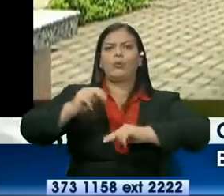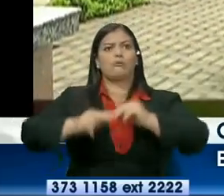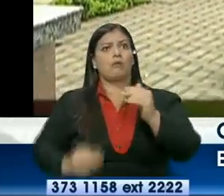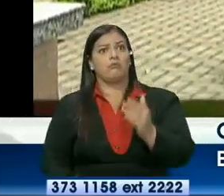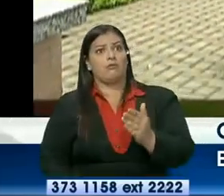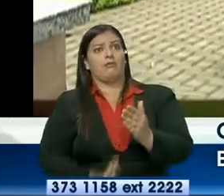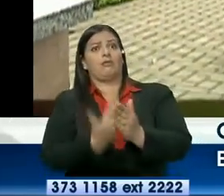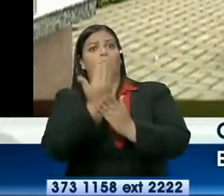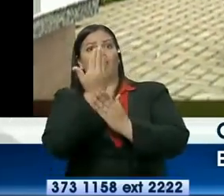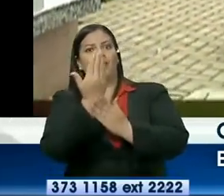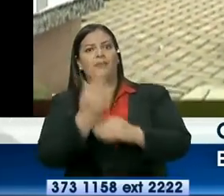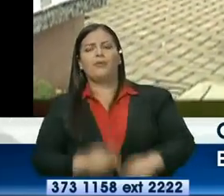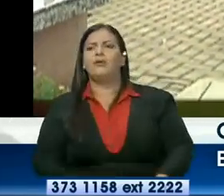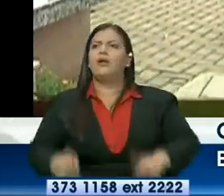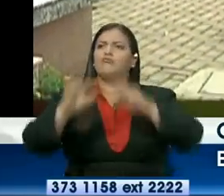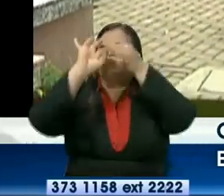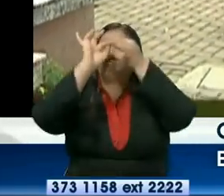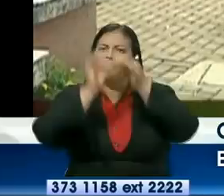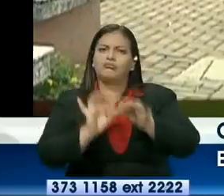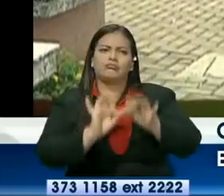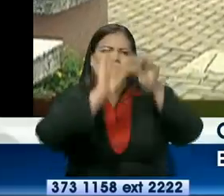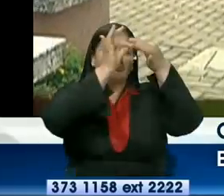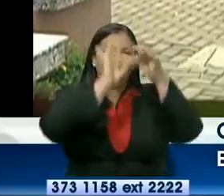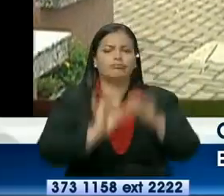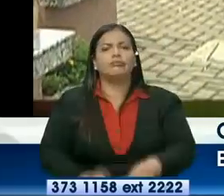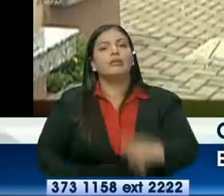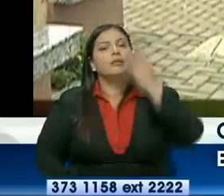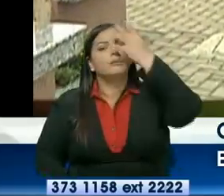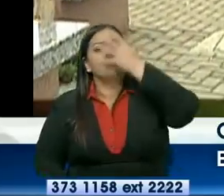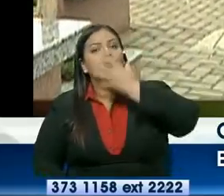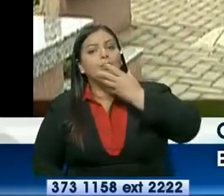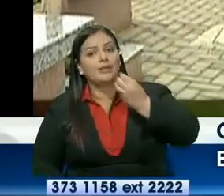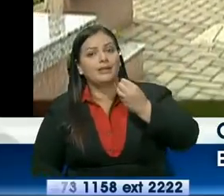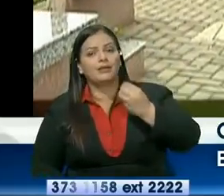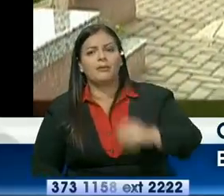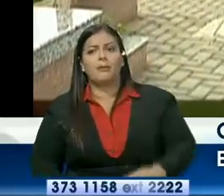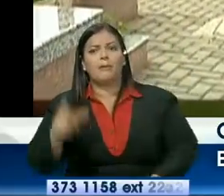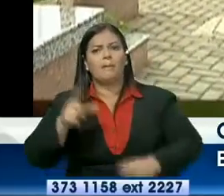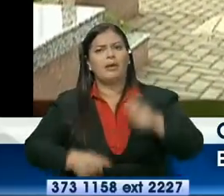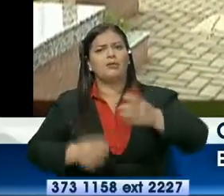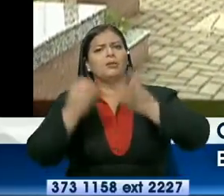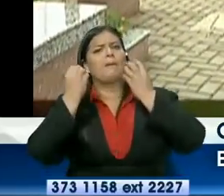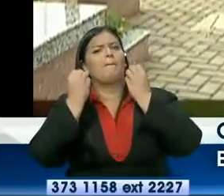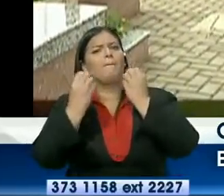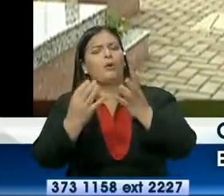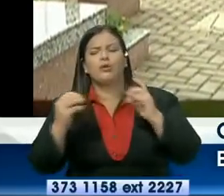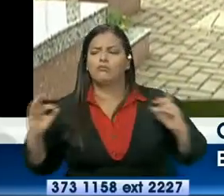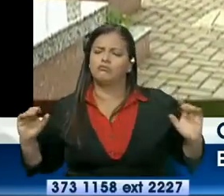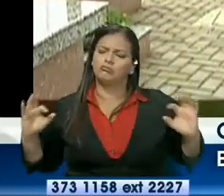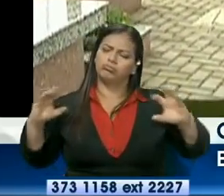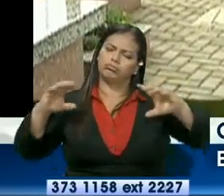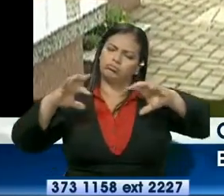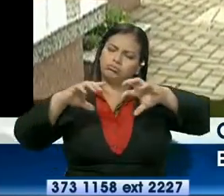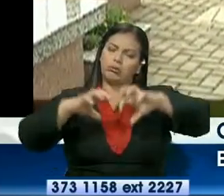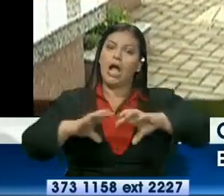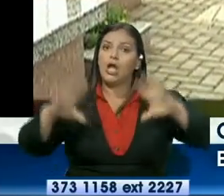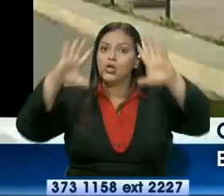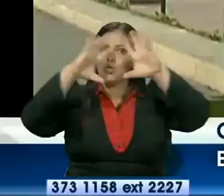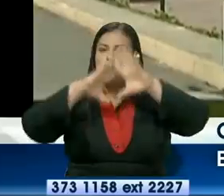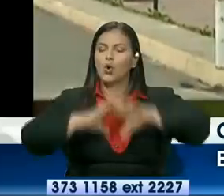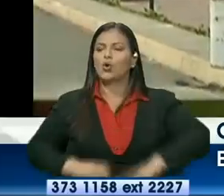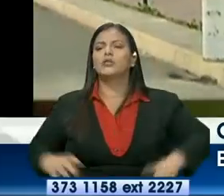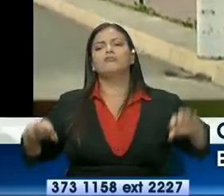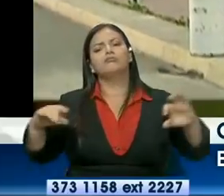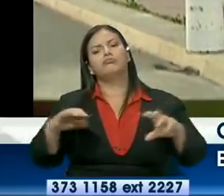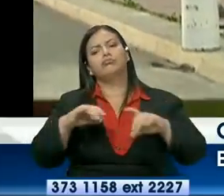área regenerada. Este malecón hoy por hoy se congrega muchas de las personas en las noches, especialmente